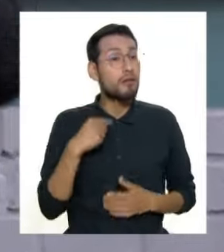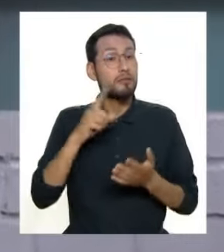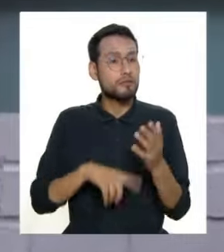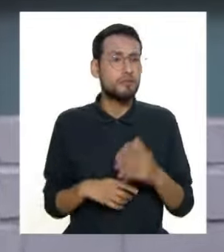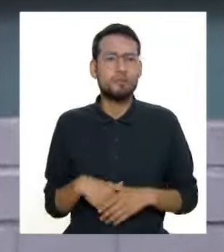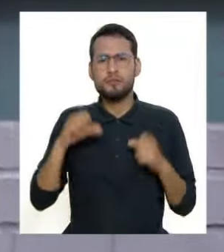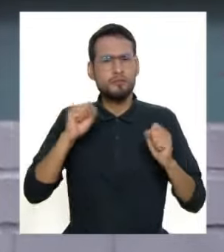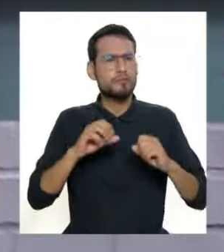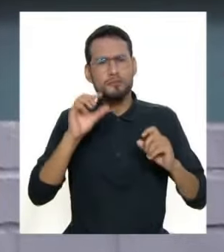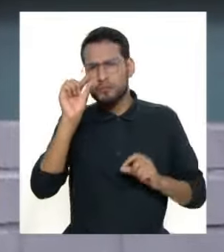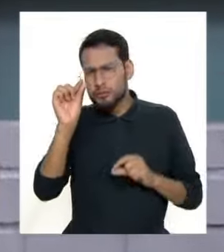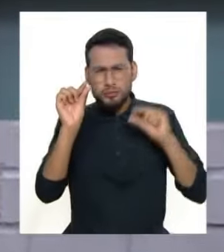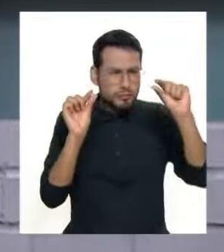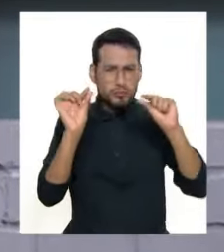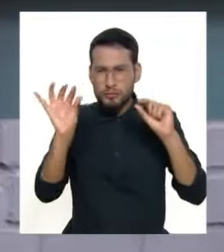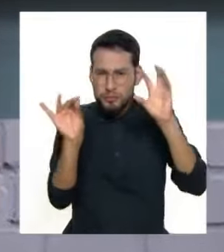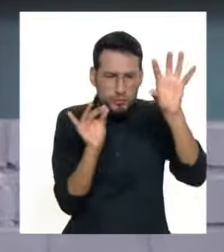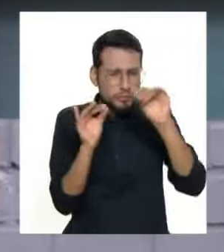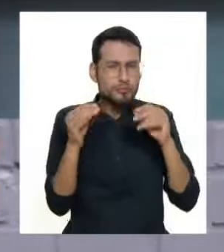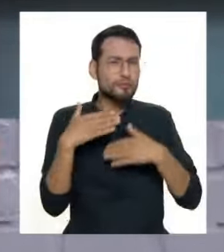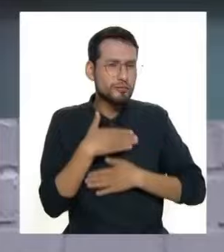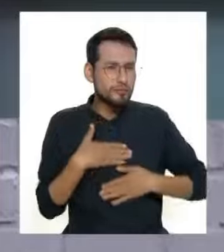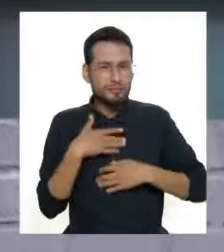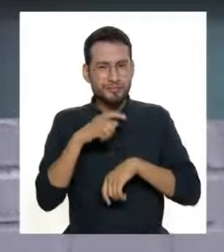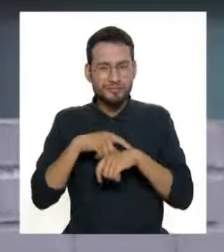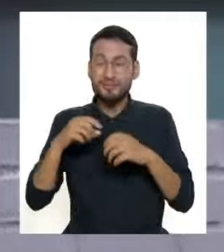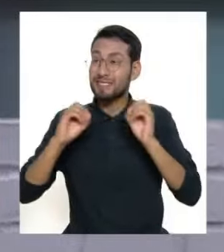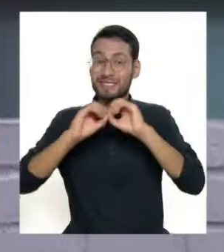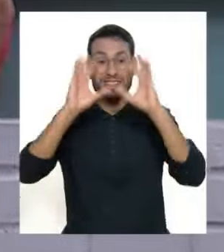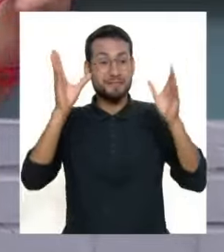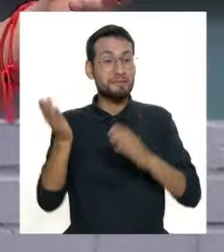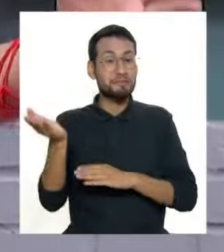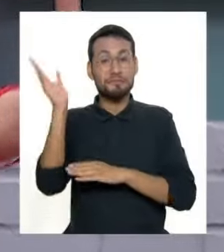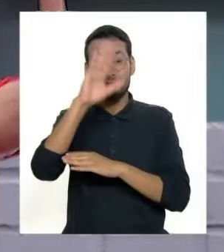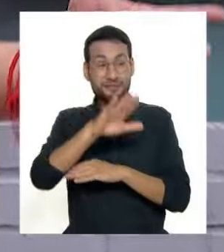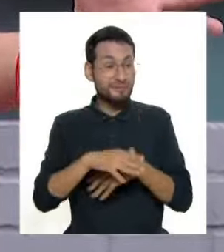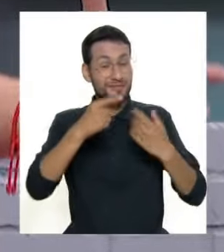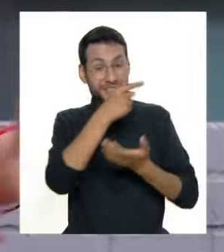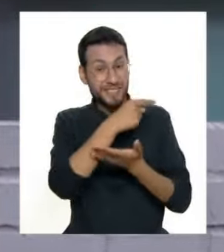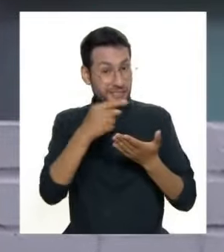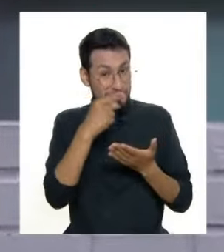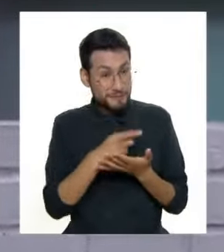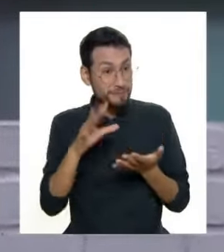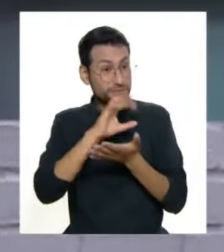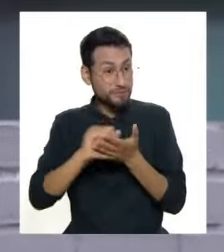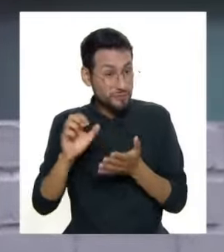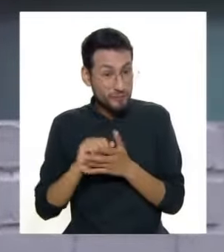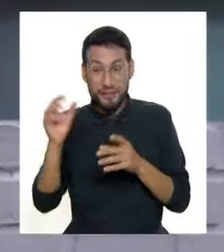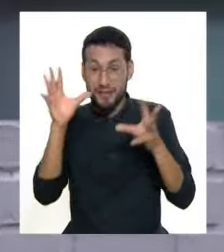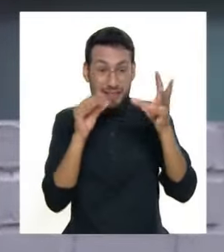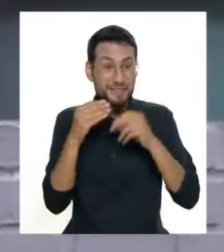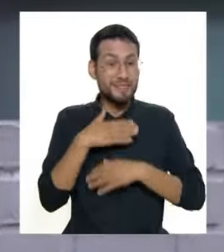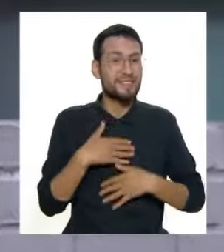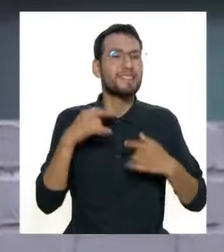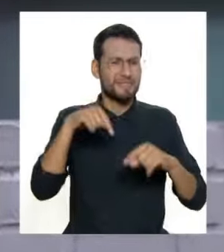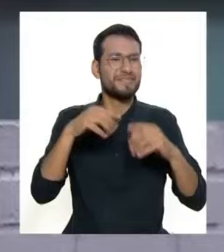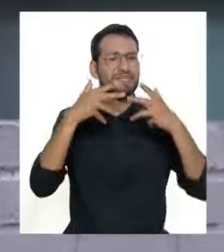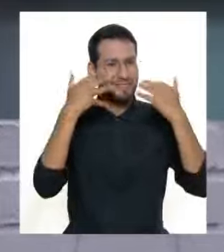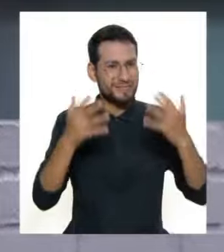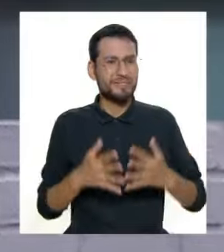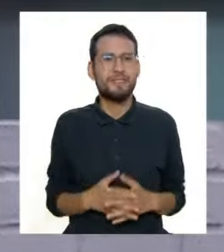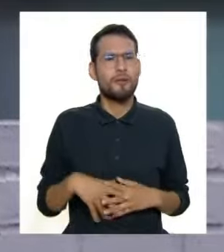de ponerle pequeños gratos momentos a tu día, a tus días, a tu semana, a tus meses. Y de eso se trata la